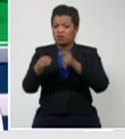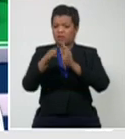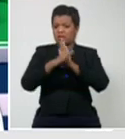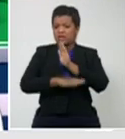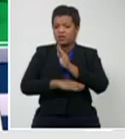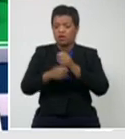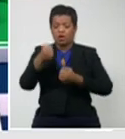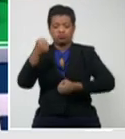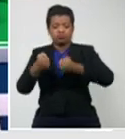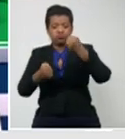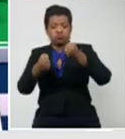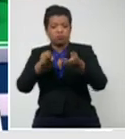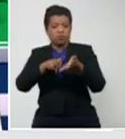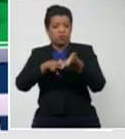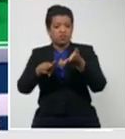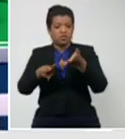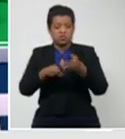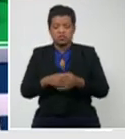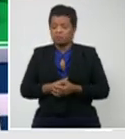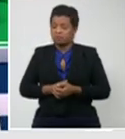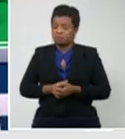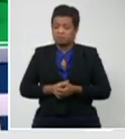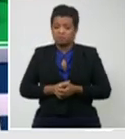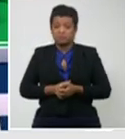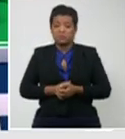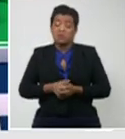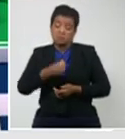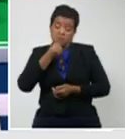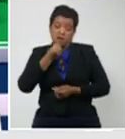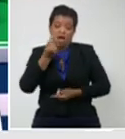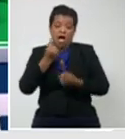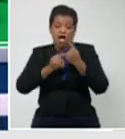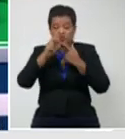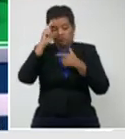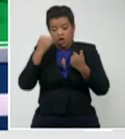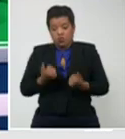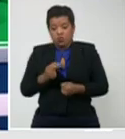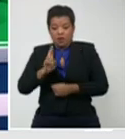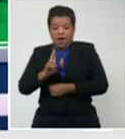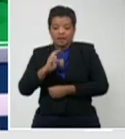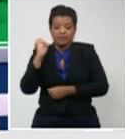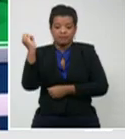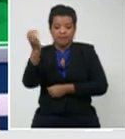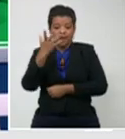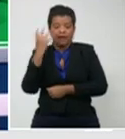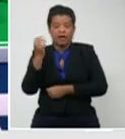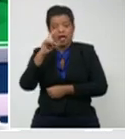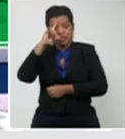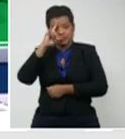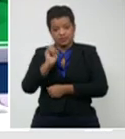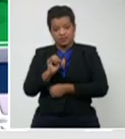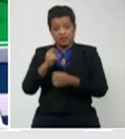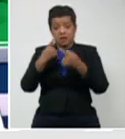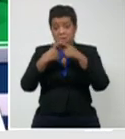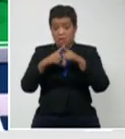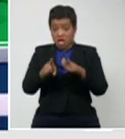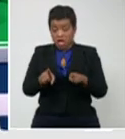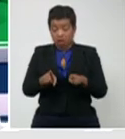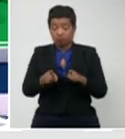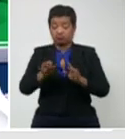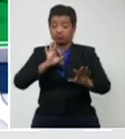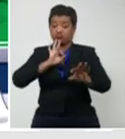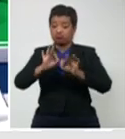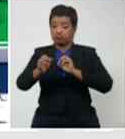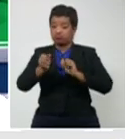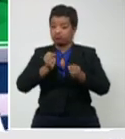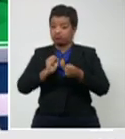provincia no será un problema humanitario, una ambulancia, pero todas esas cosas nos tienen que dar, junto con la participación de todo